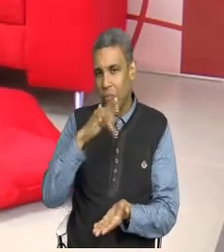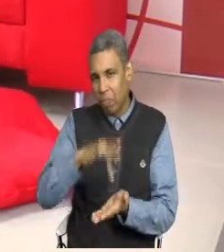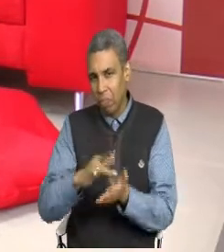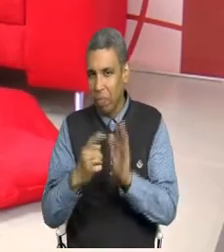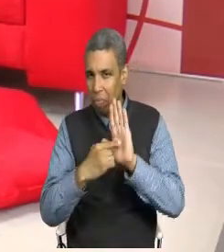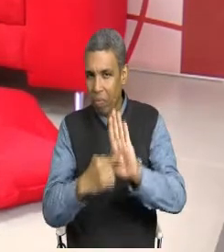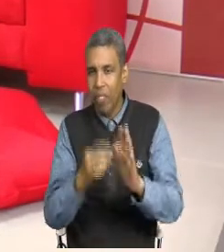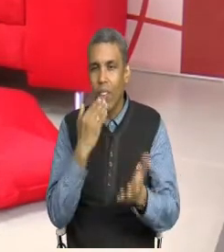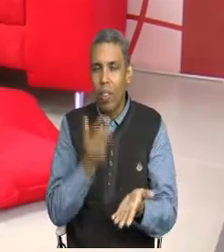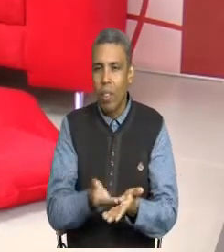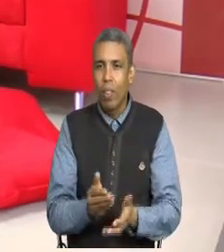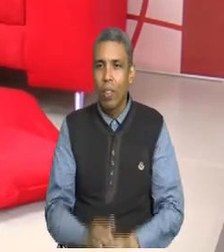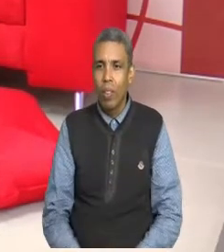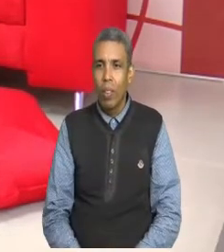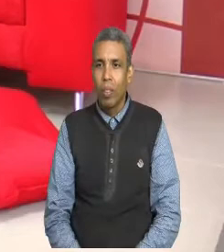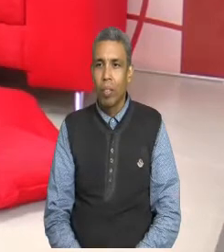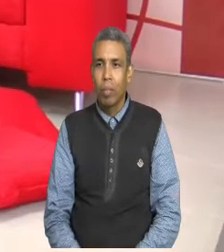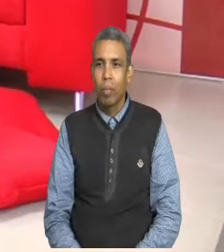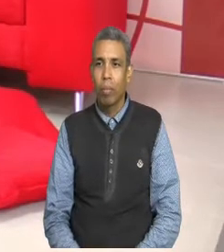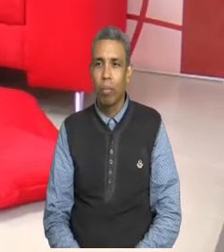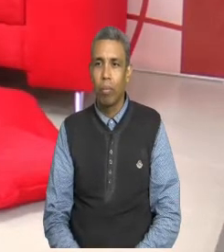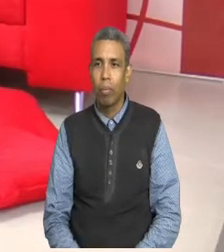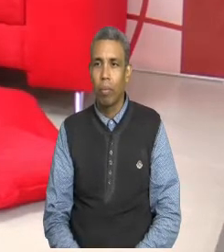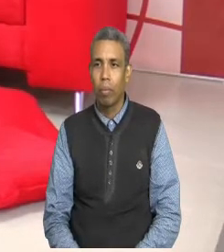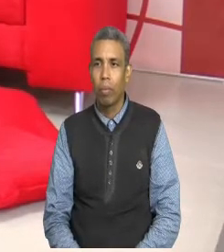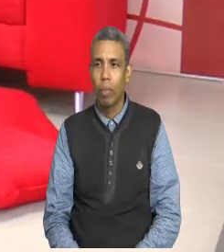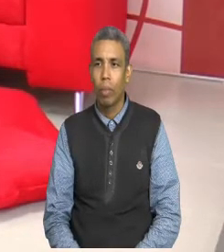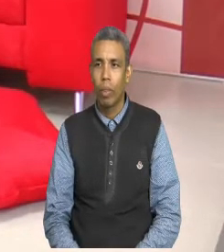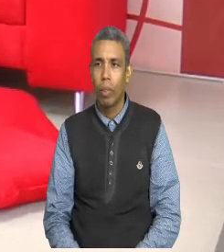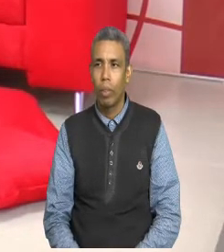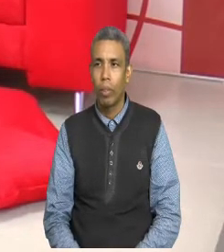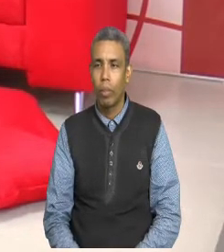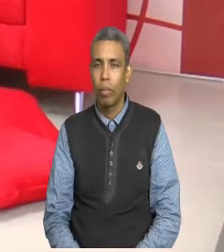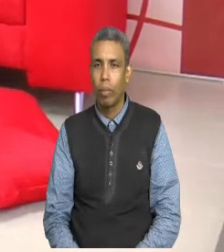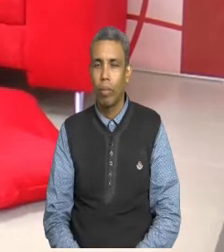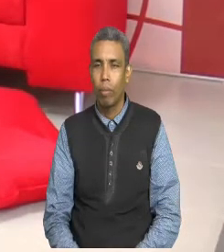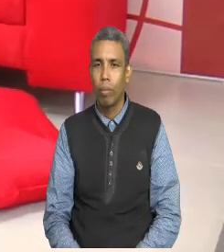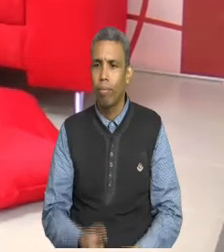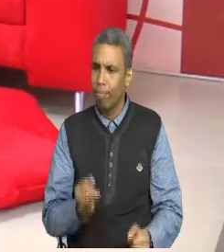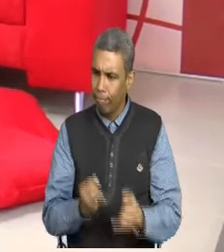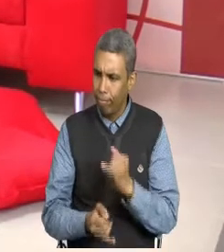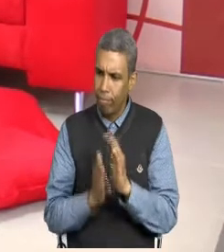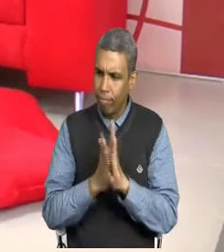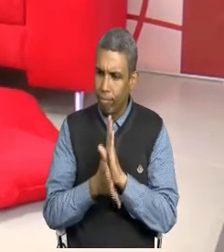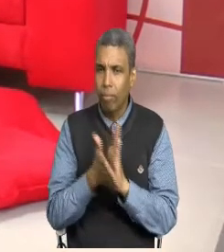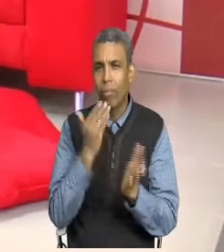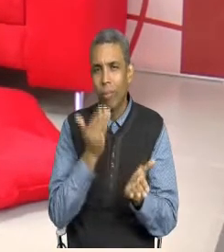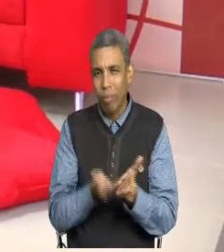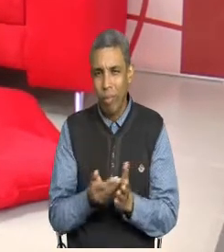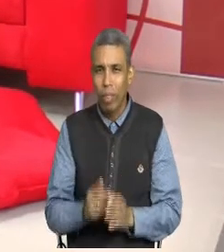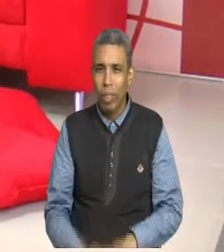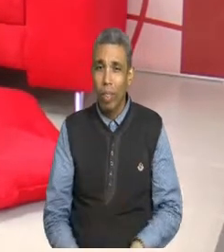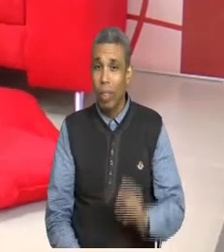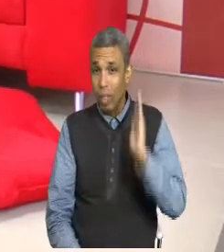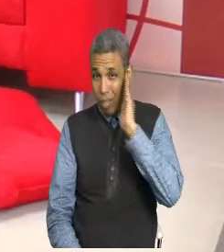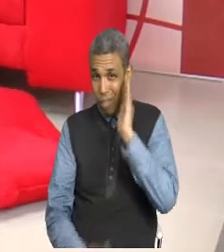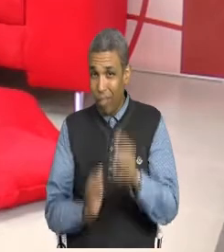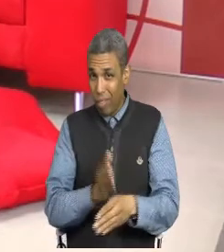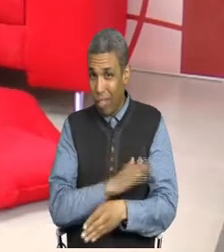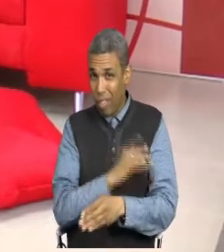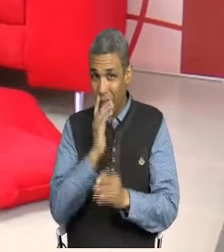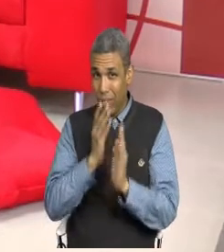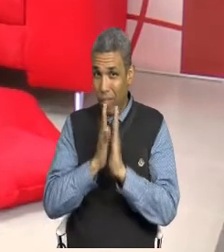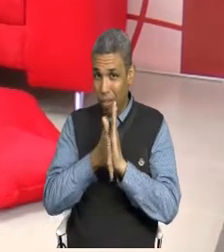que accedan a los servicios de ustedes. Bueno, los invitamos a que nos marquen el teléfono que les dimos y